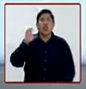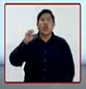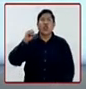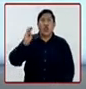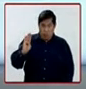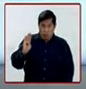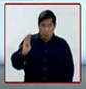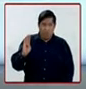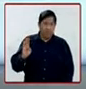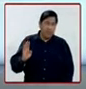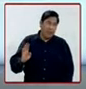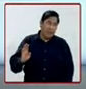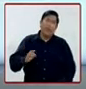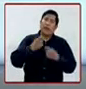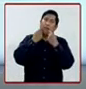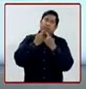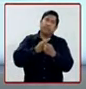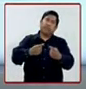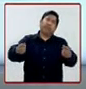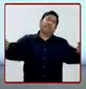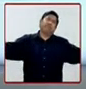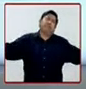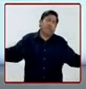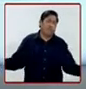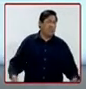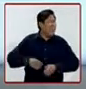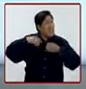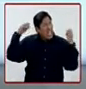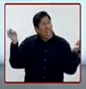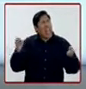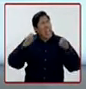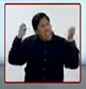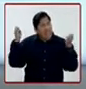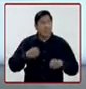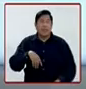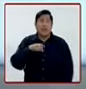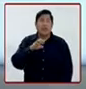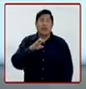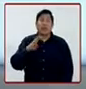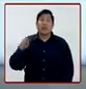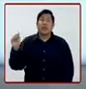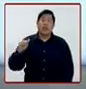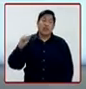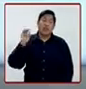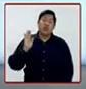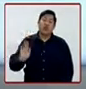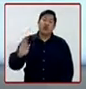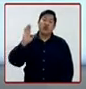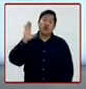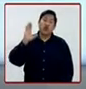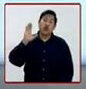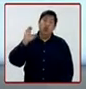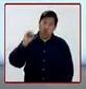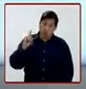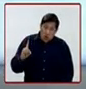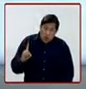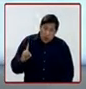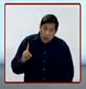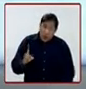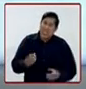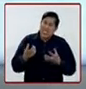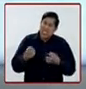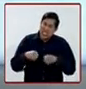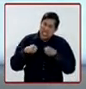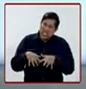obrera boliviana, se ha declarado en emergencia. Y en Cochabamba, la COD no descarta movilizarse por